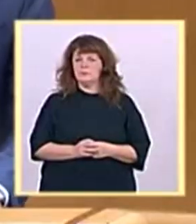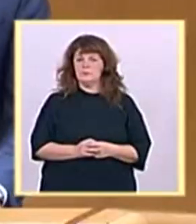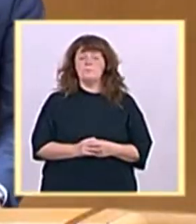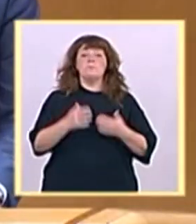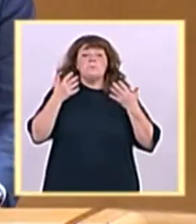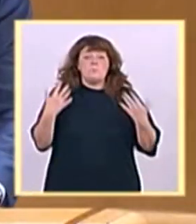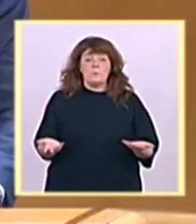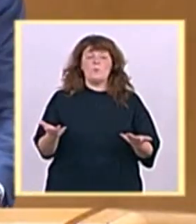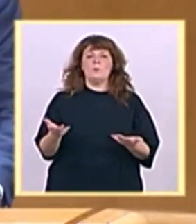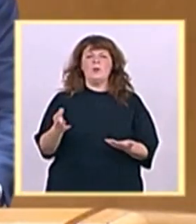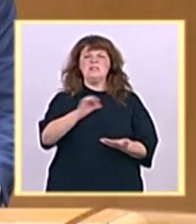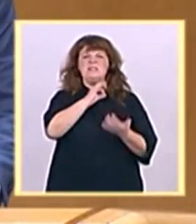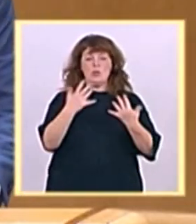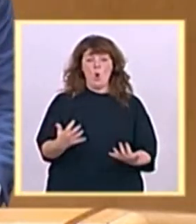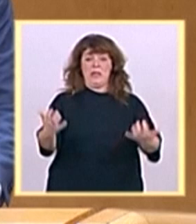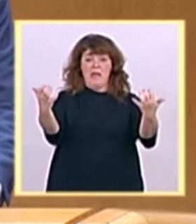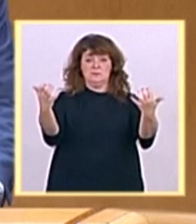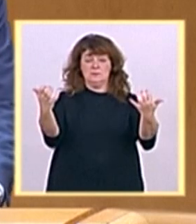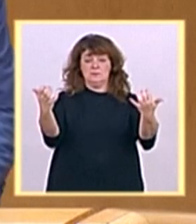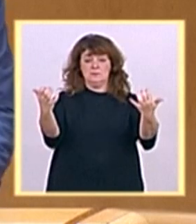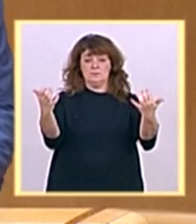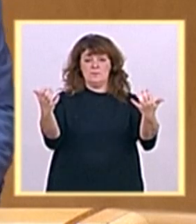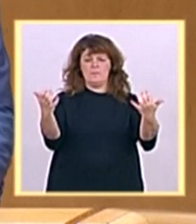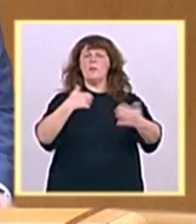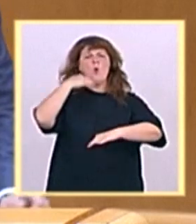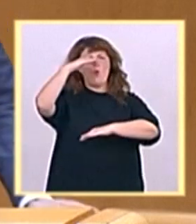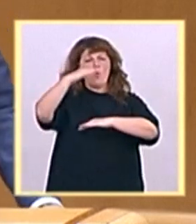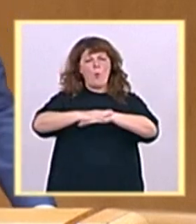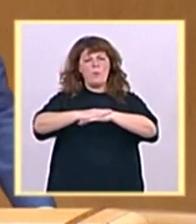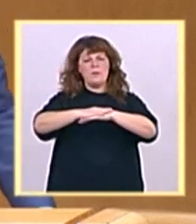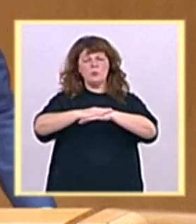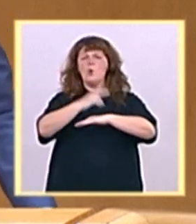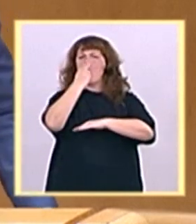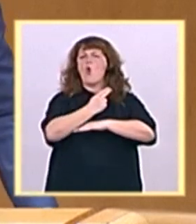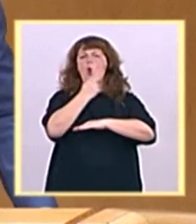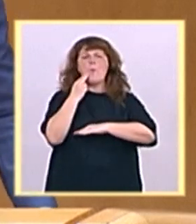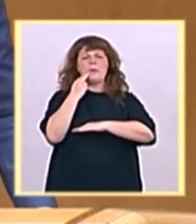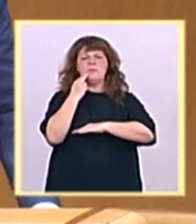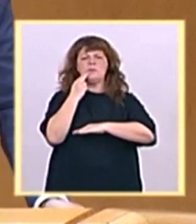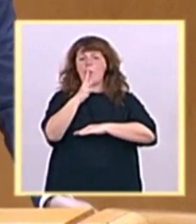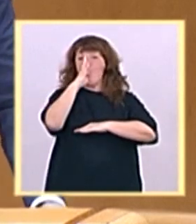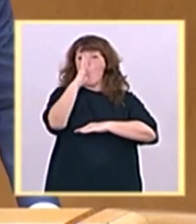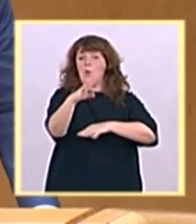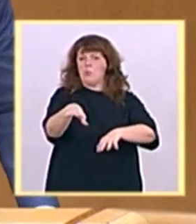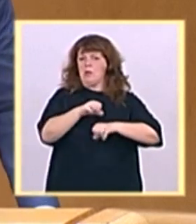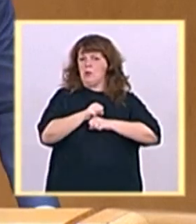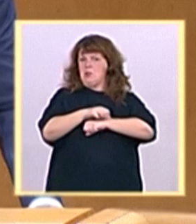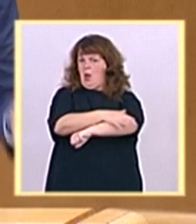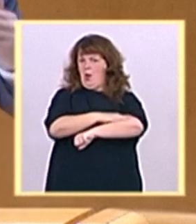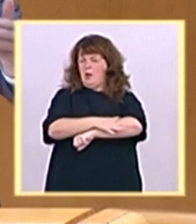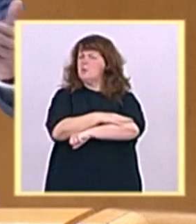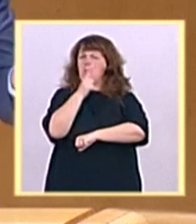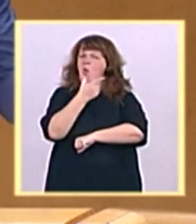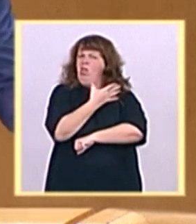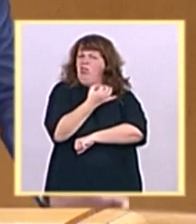Cumplimos con un compromiso de legislatura, que creo que además era un deber de la democracia con los trabajadores y trabajadoras de nuestro país, y es